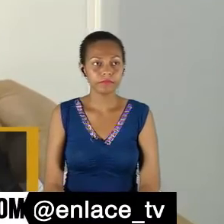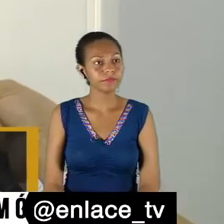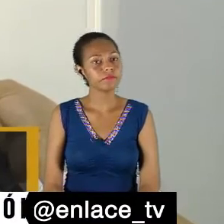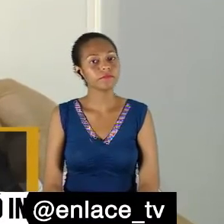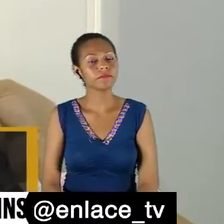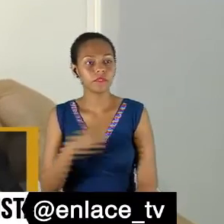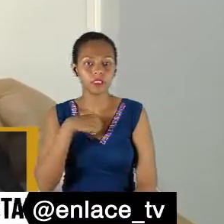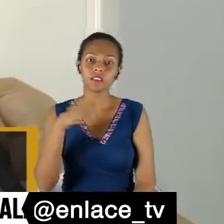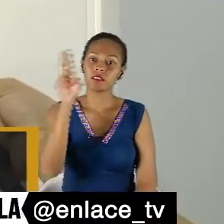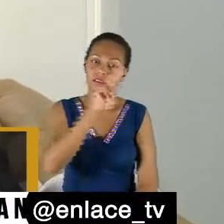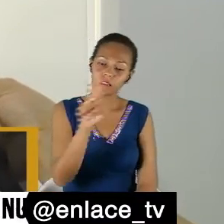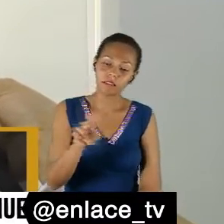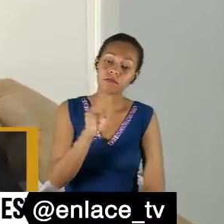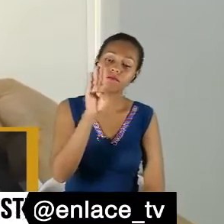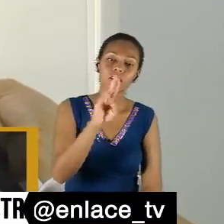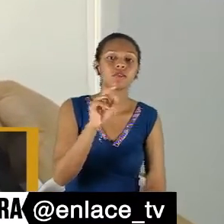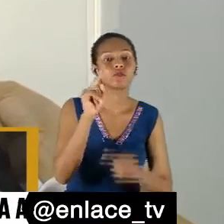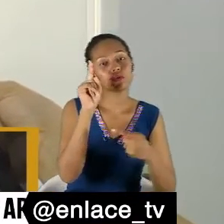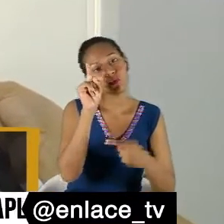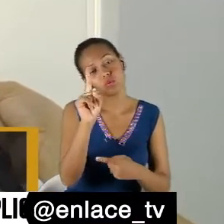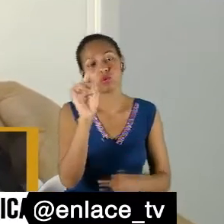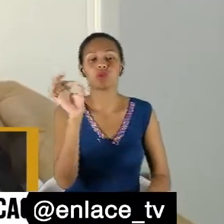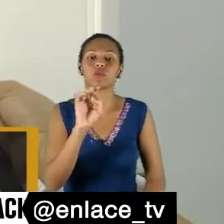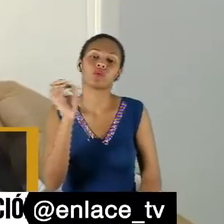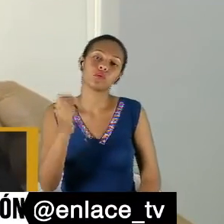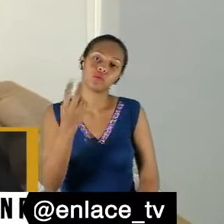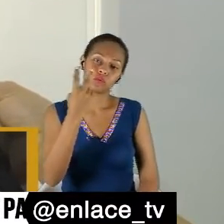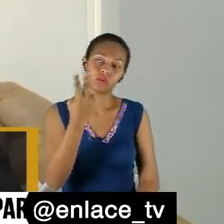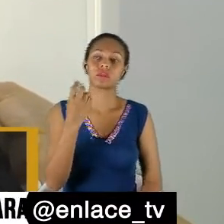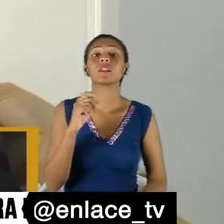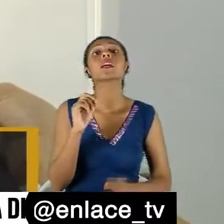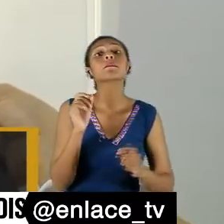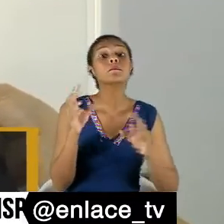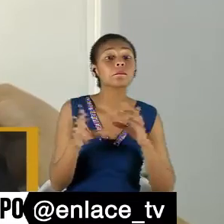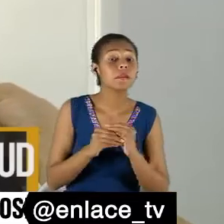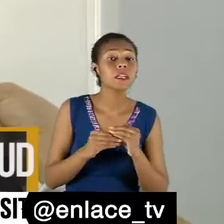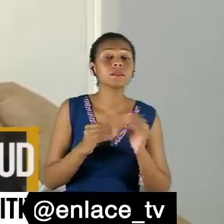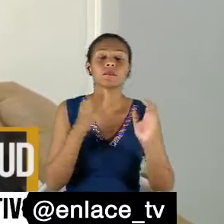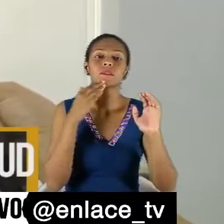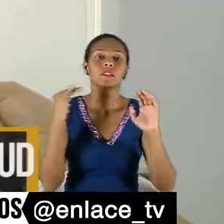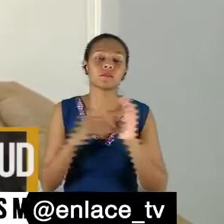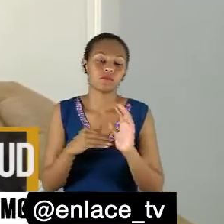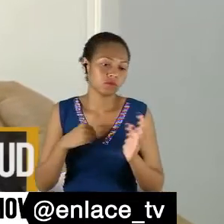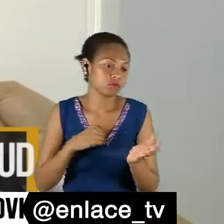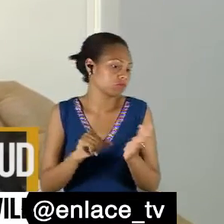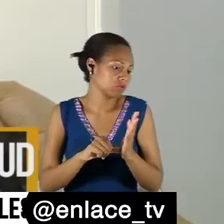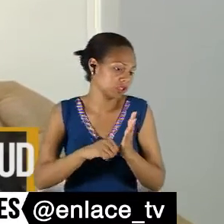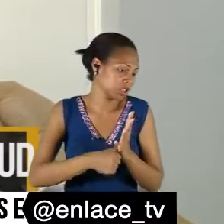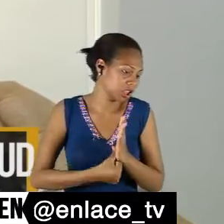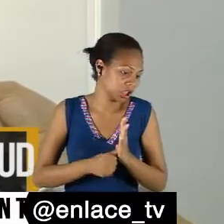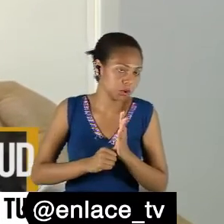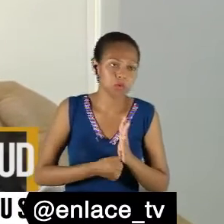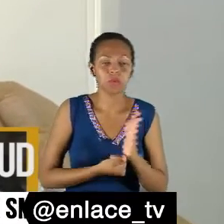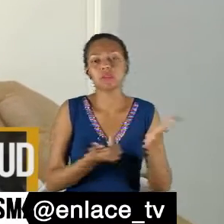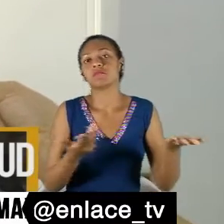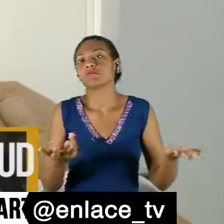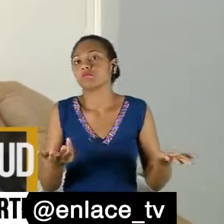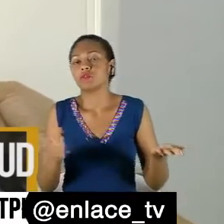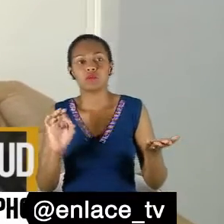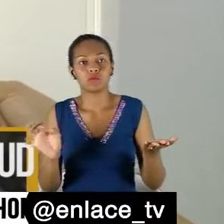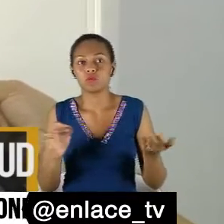y 2 y presentar su documento de identidad, eso es todo lo que tienen que lo pueden hacer en cualquier momento, pueden